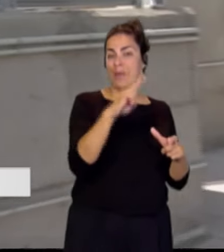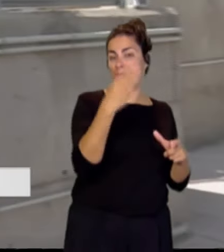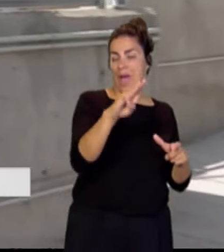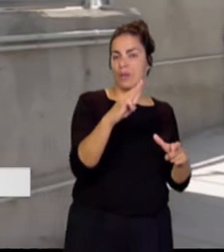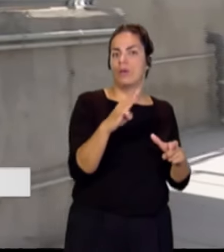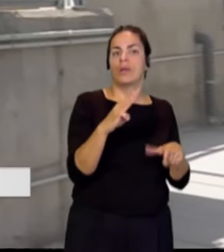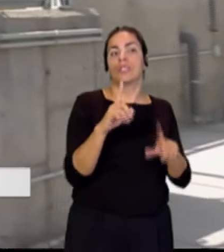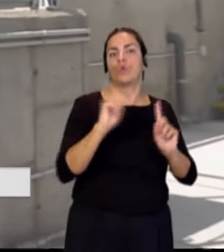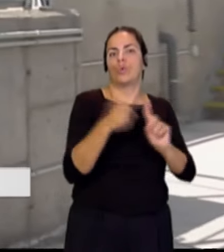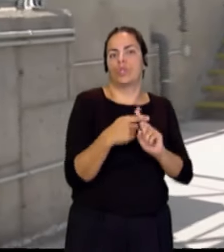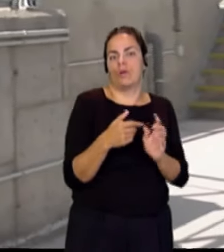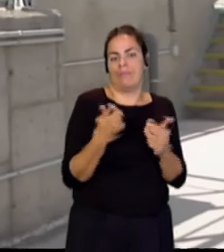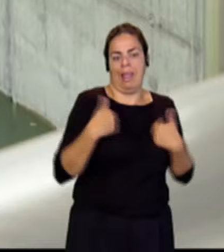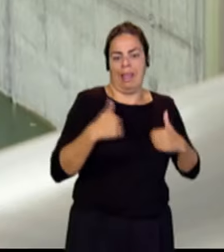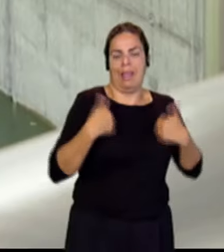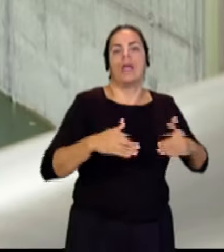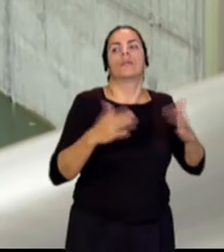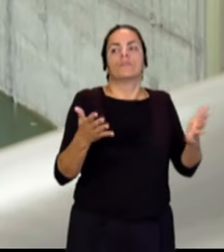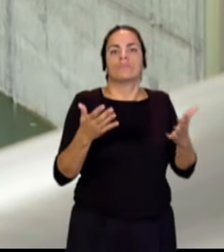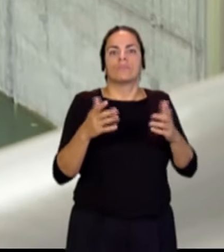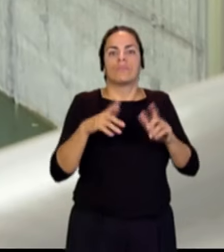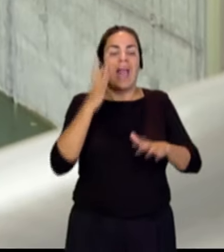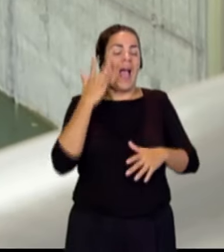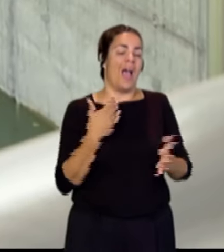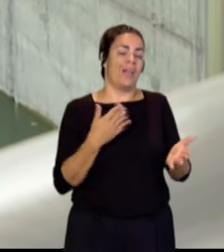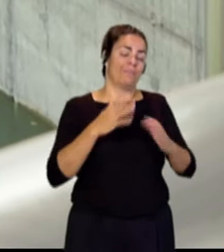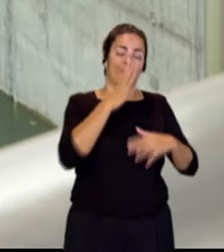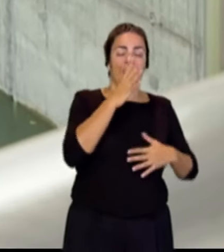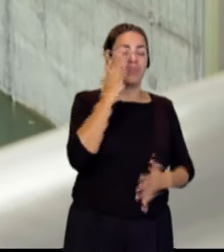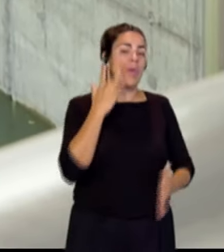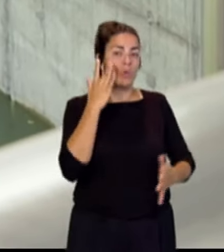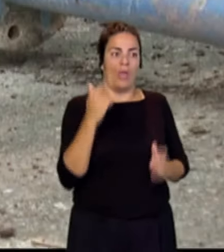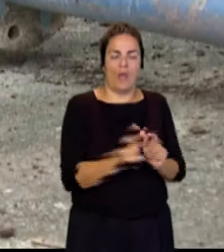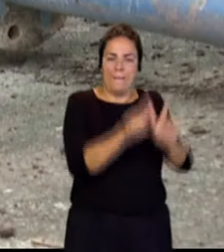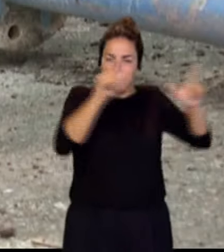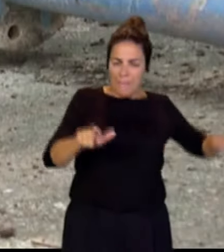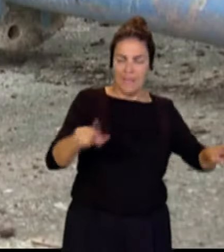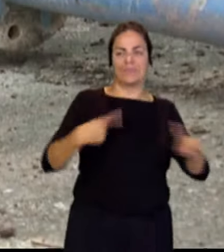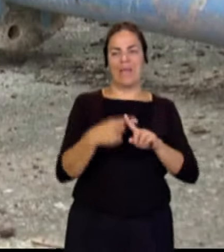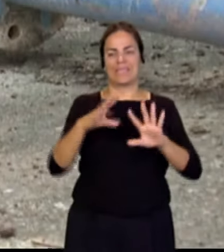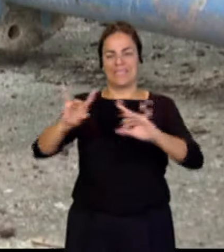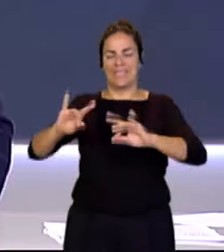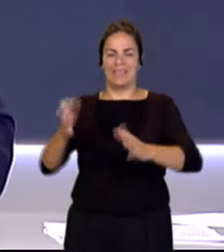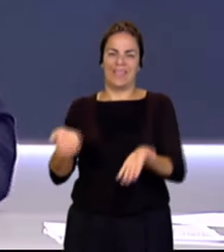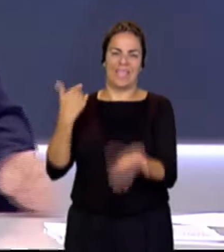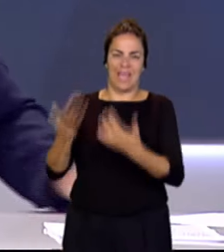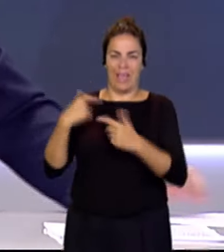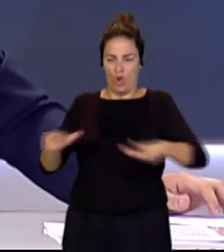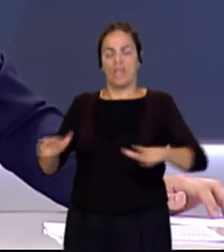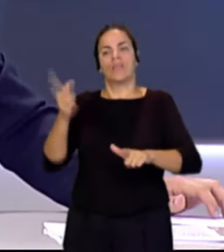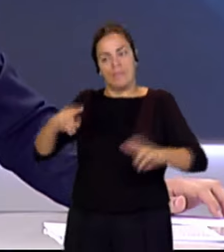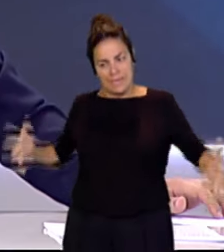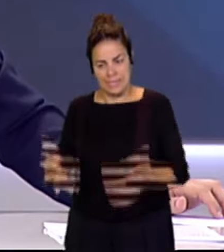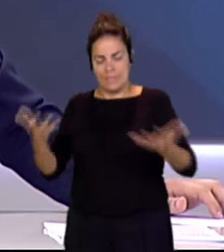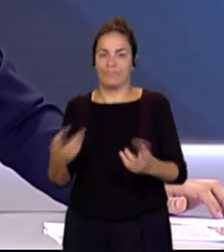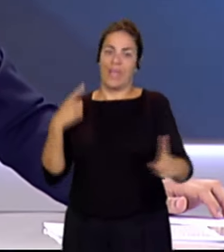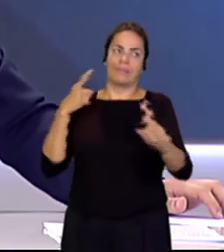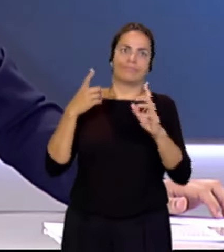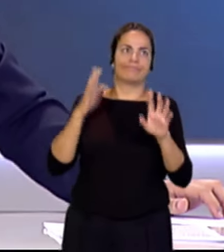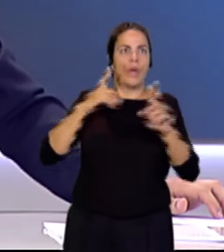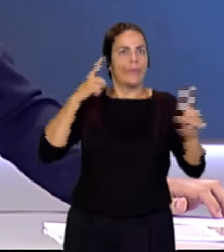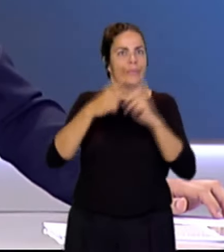ampliar las depuradoras que ya están e impulsar las desaladoras para así aumentar el caudal después de algún que otro